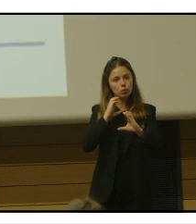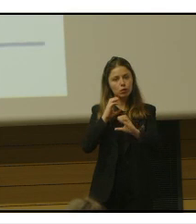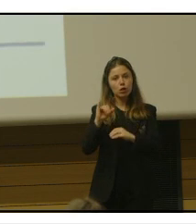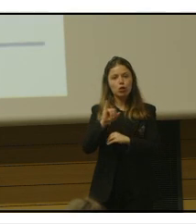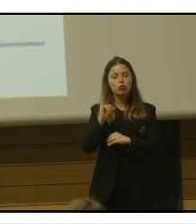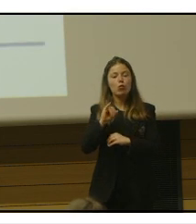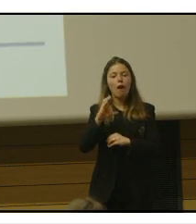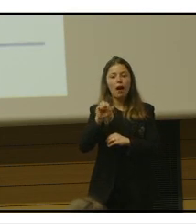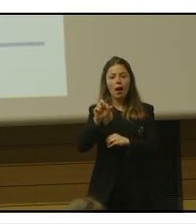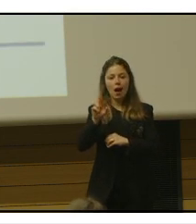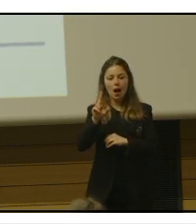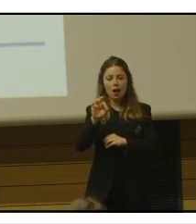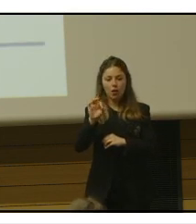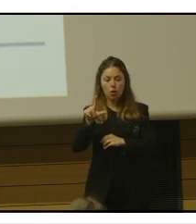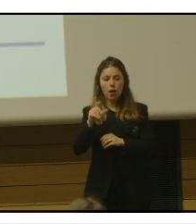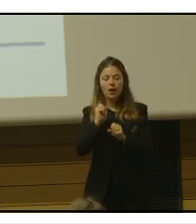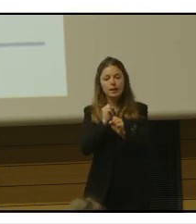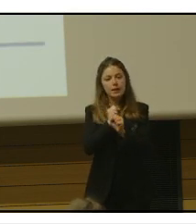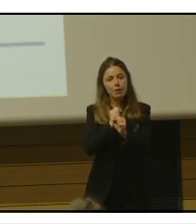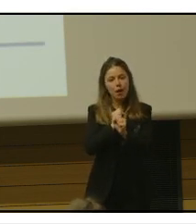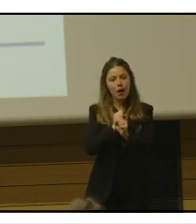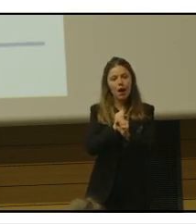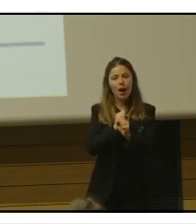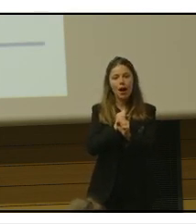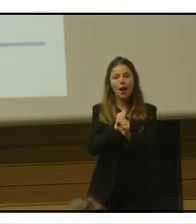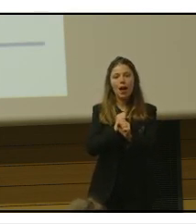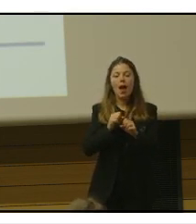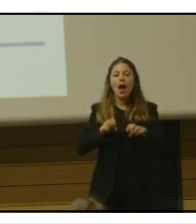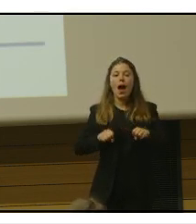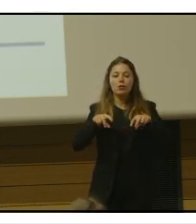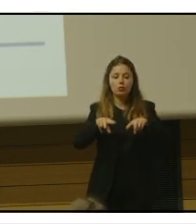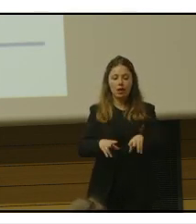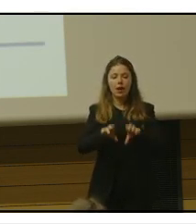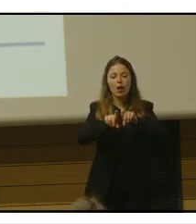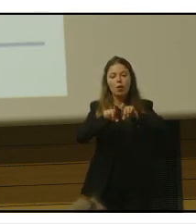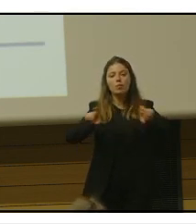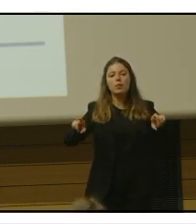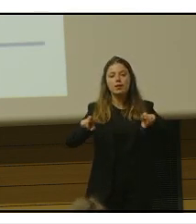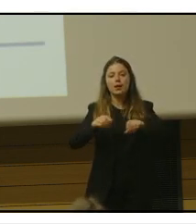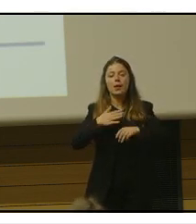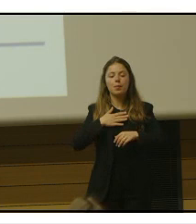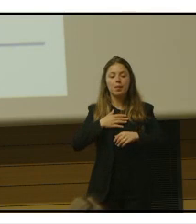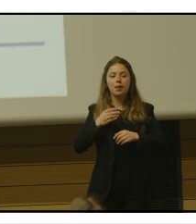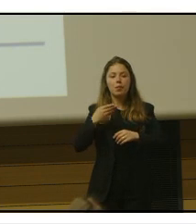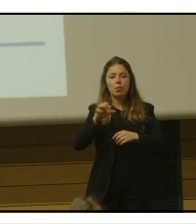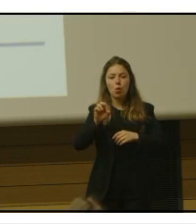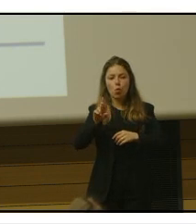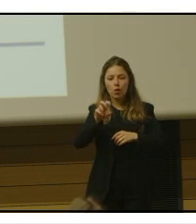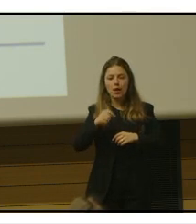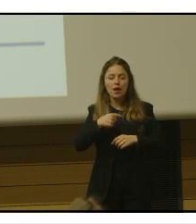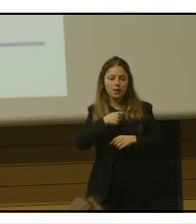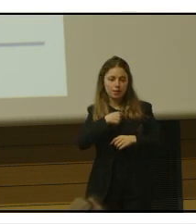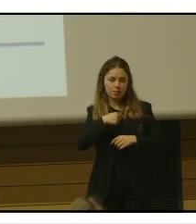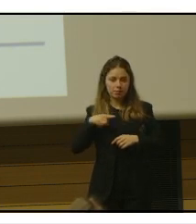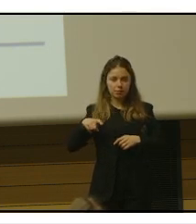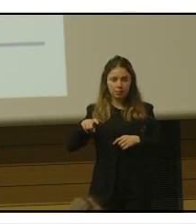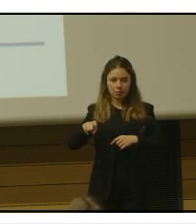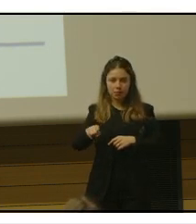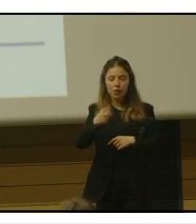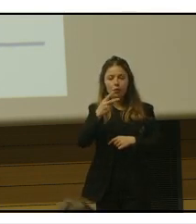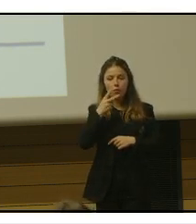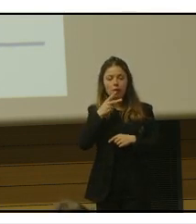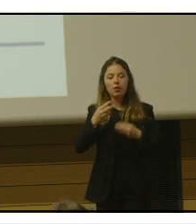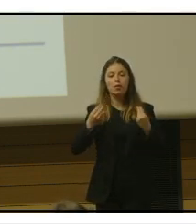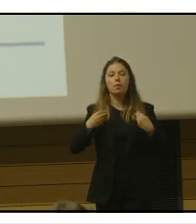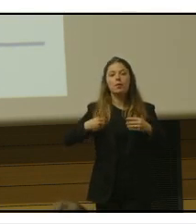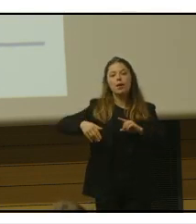Carroll, que trabajaba en Australia, en la compañía de autobuses de Melbourne. Desarrolló un cáncer de pulmón, él era nunca fumador, vivía en un